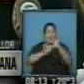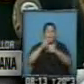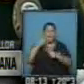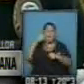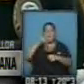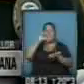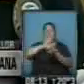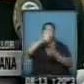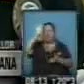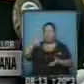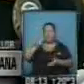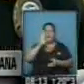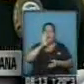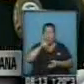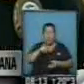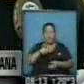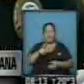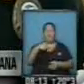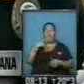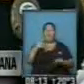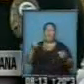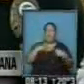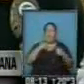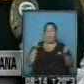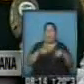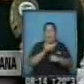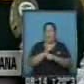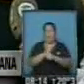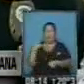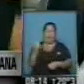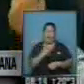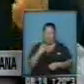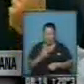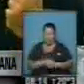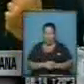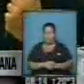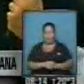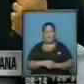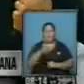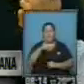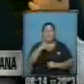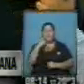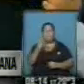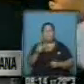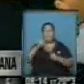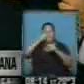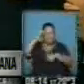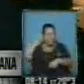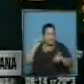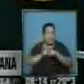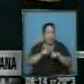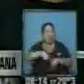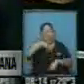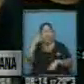multinacional estadounidense, y que nos devuelva el puesto de trabajo absolutamente a todos. WorldColor se mira en el espejo de la experiencia que vivió